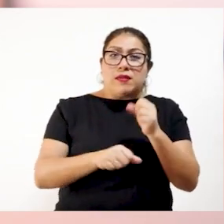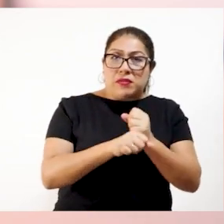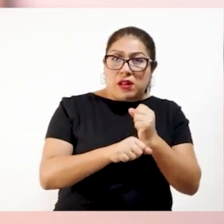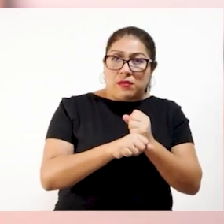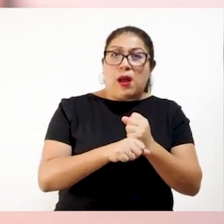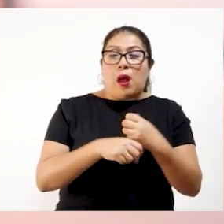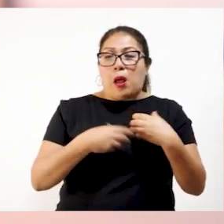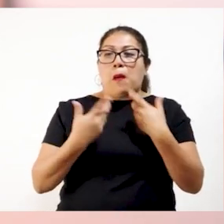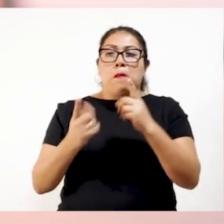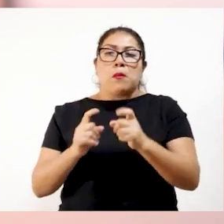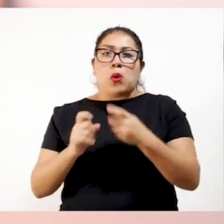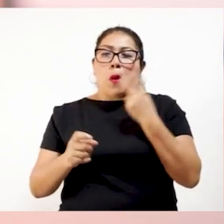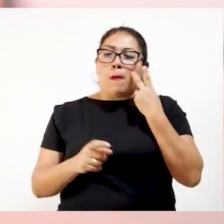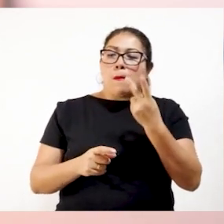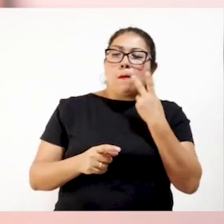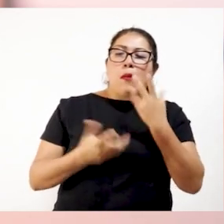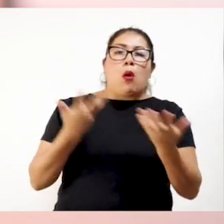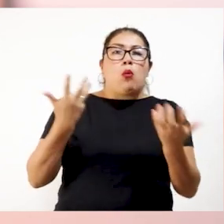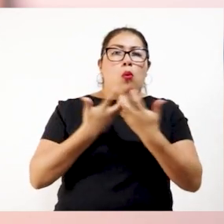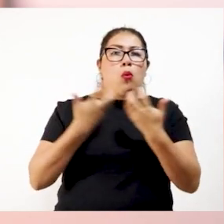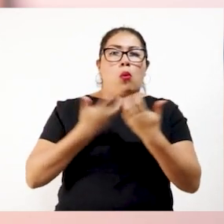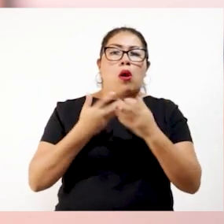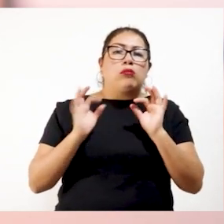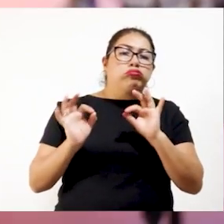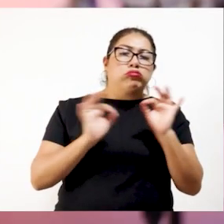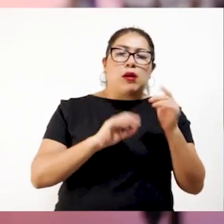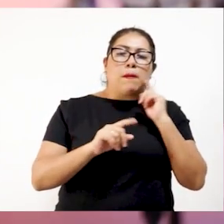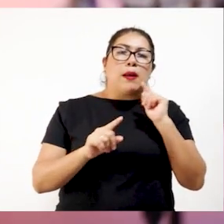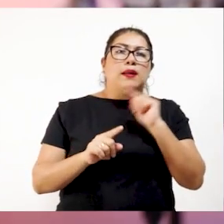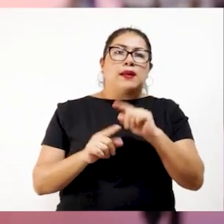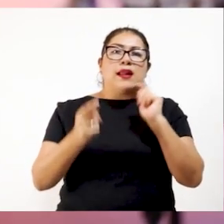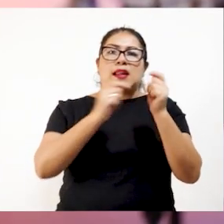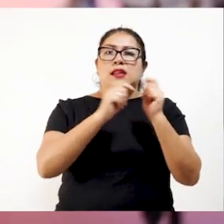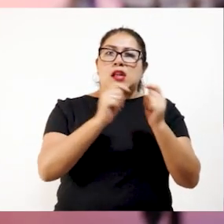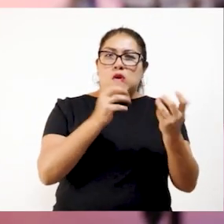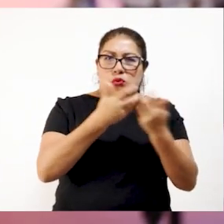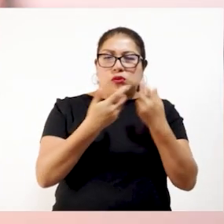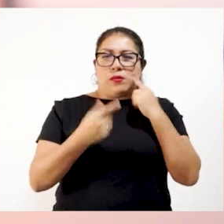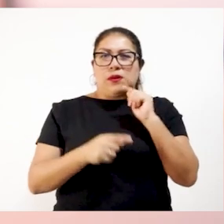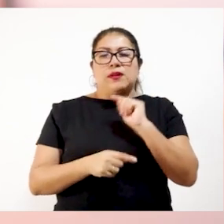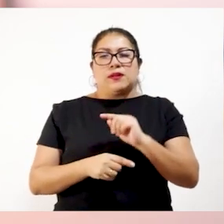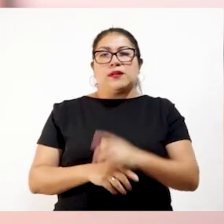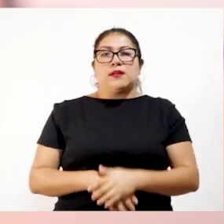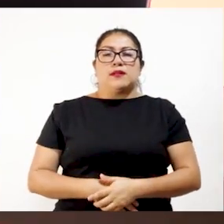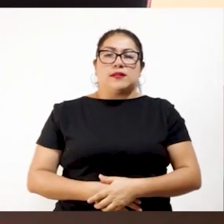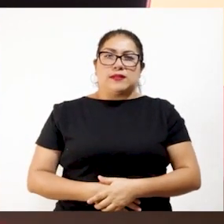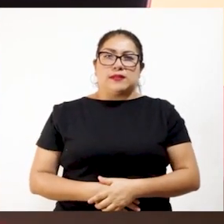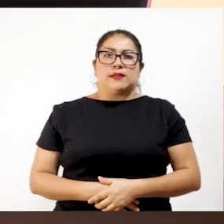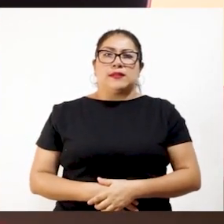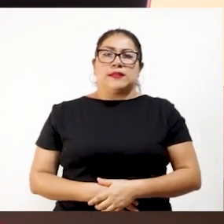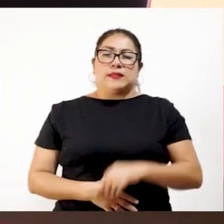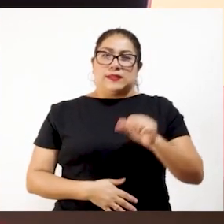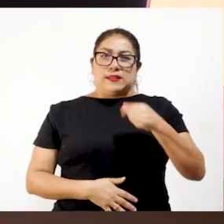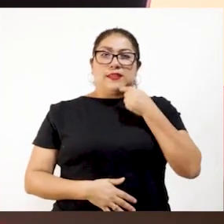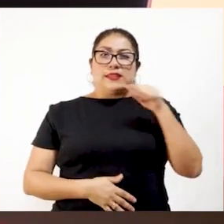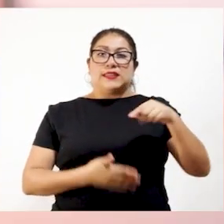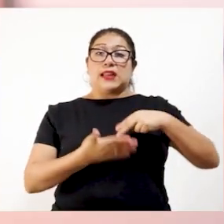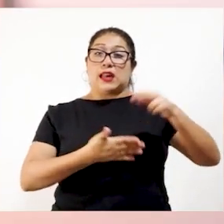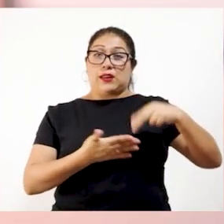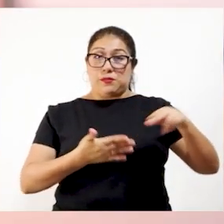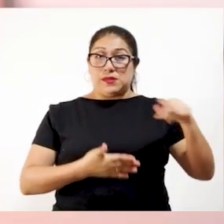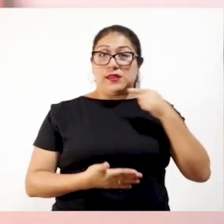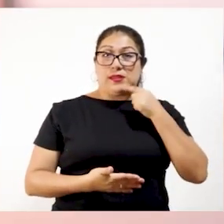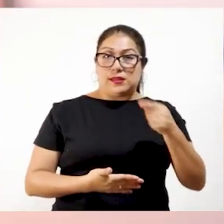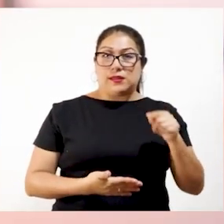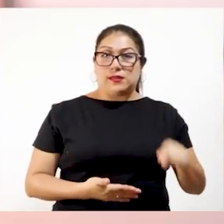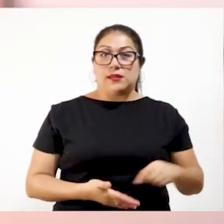el conocimiento de cuál es la adaptación más adecuada en base a las tareas que va a tener que desarrollar. Los ajustes razonables, eso es, dicen, tal y como dice